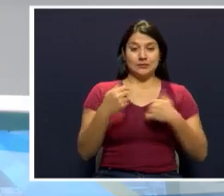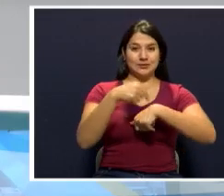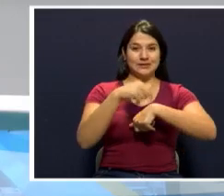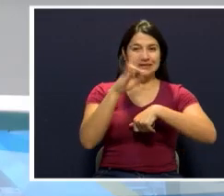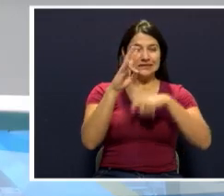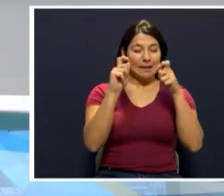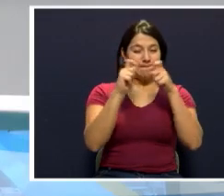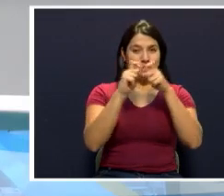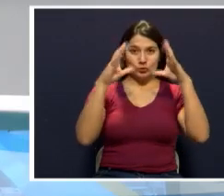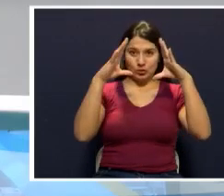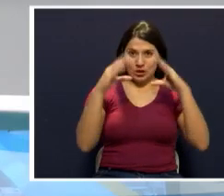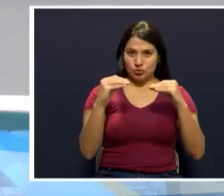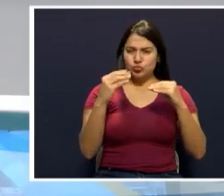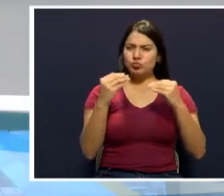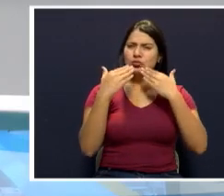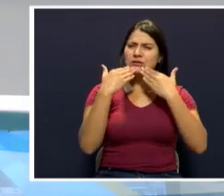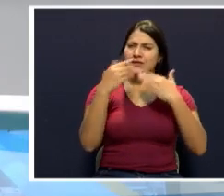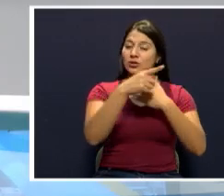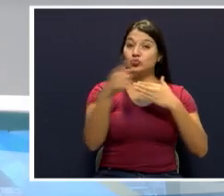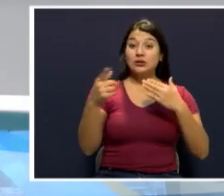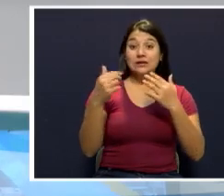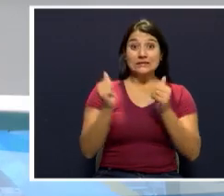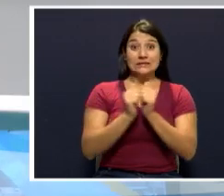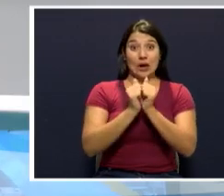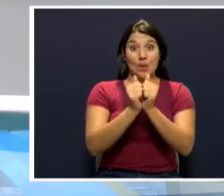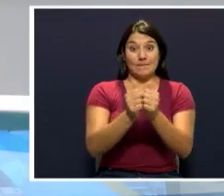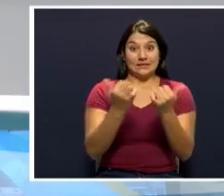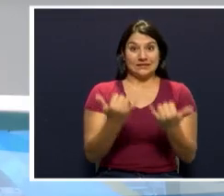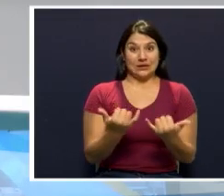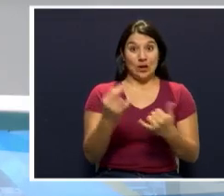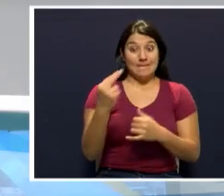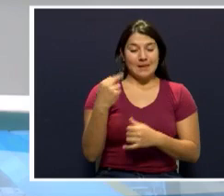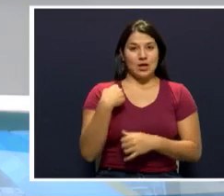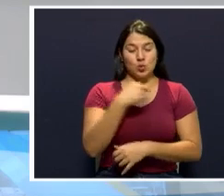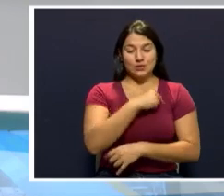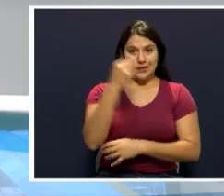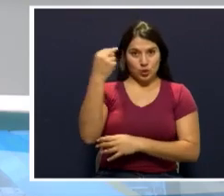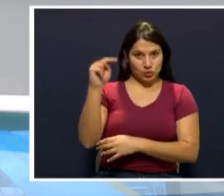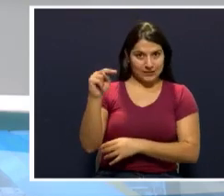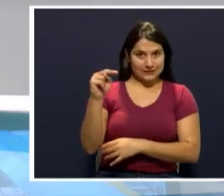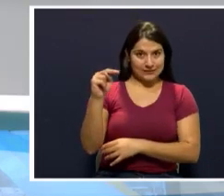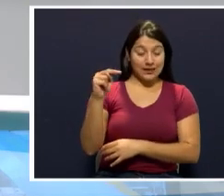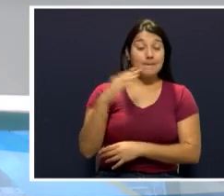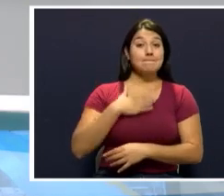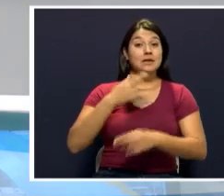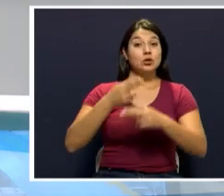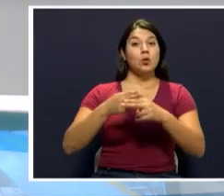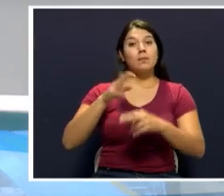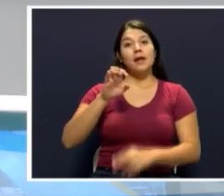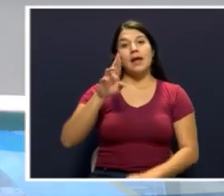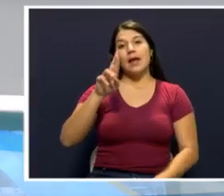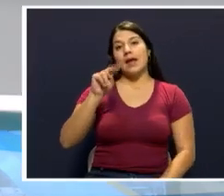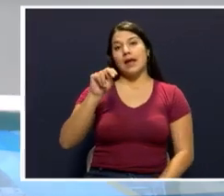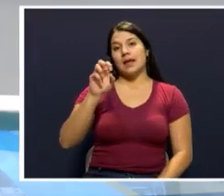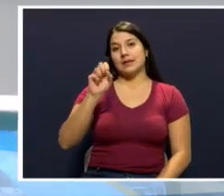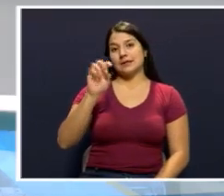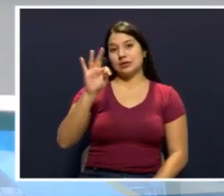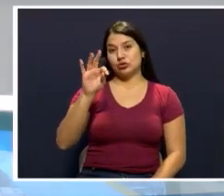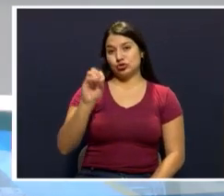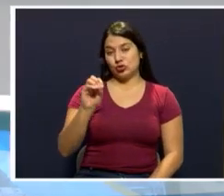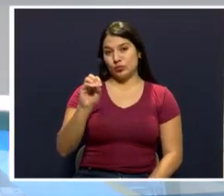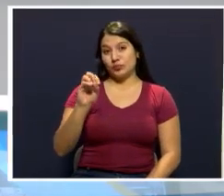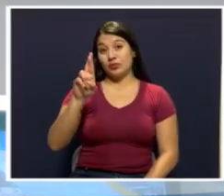punto de la noche. Les agradecemos que nos acompañen y que se informen con nosotros. Soy Ernesto Rivera.